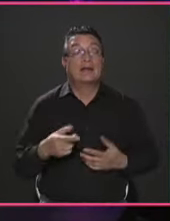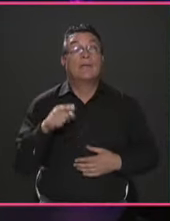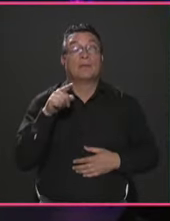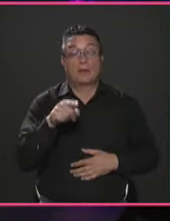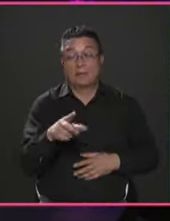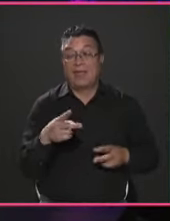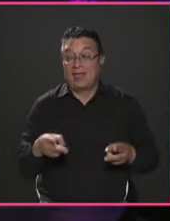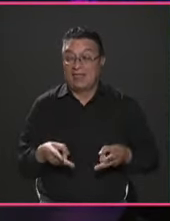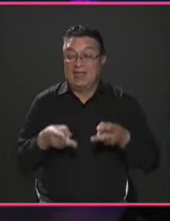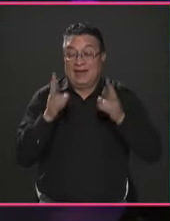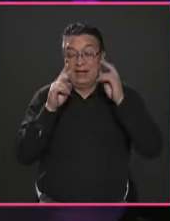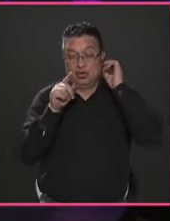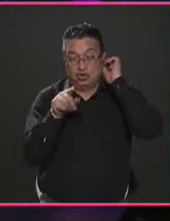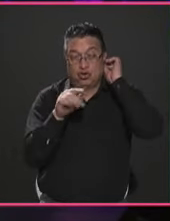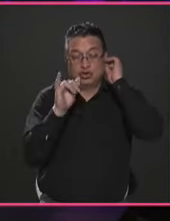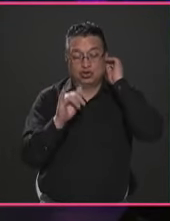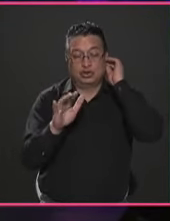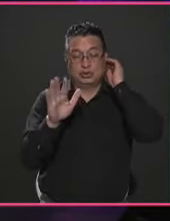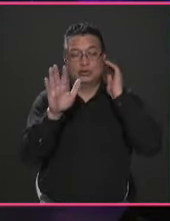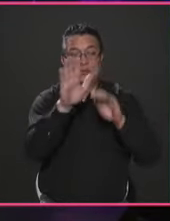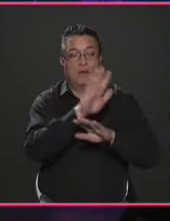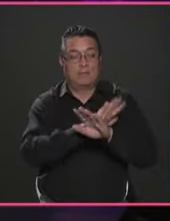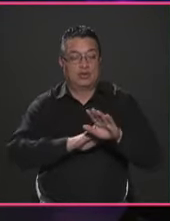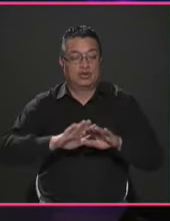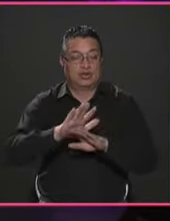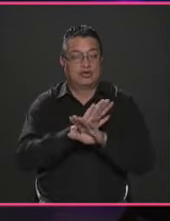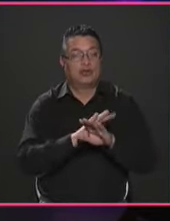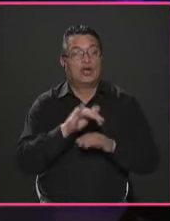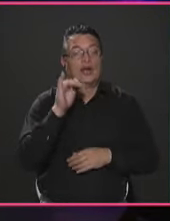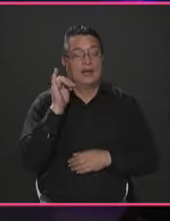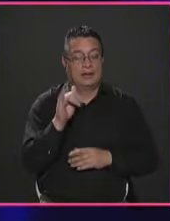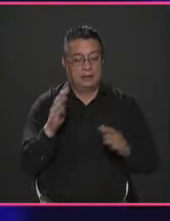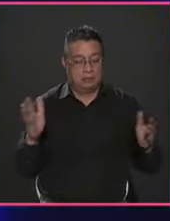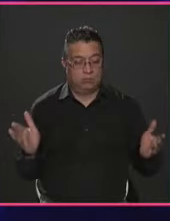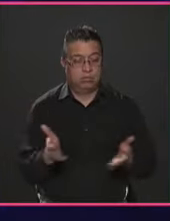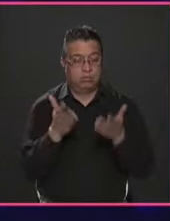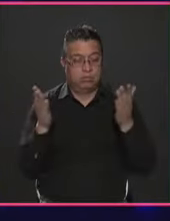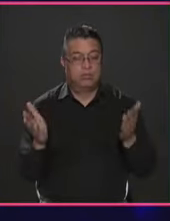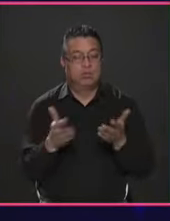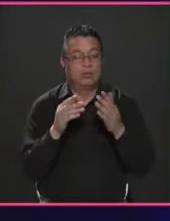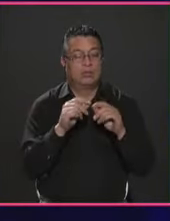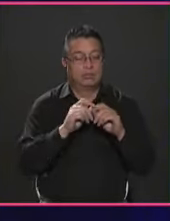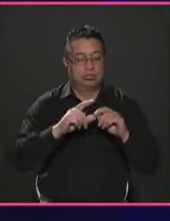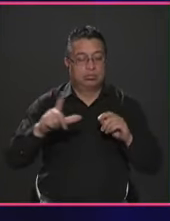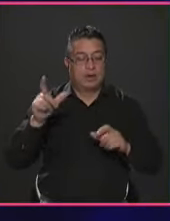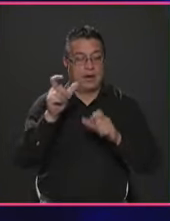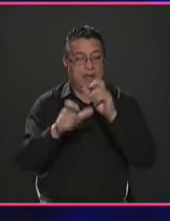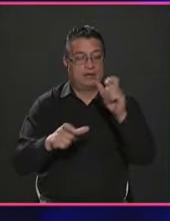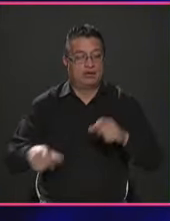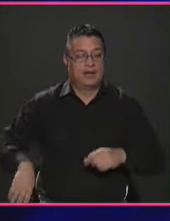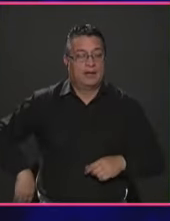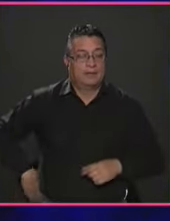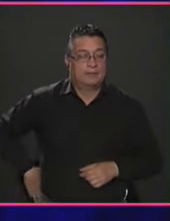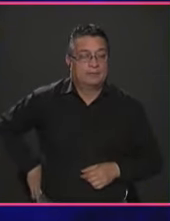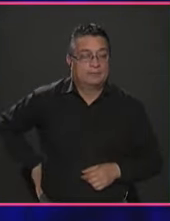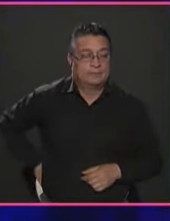de que el derecho en sí se trata de la protección y promover el florecimiento de las